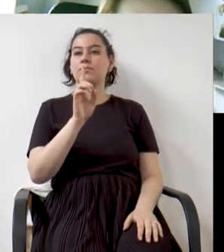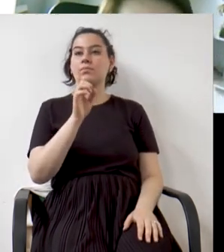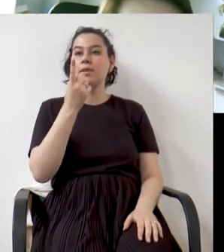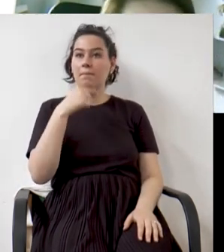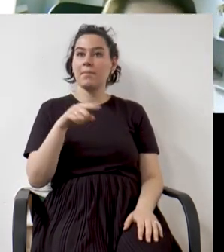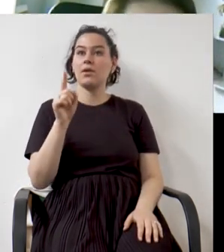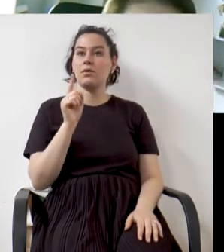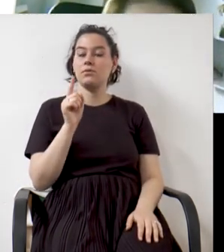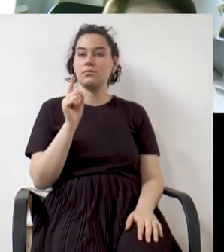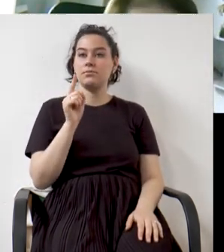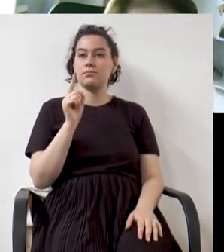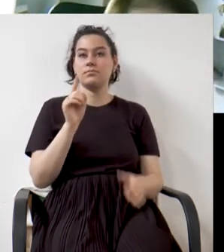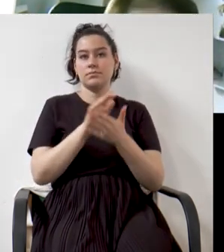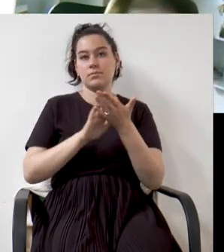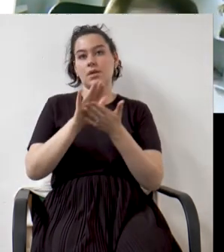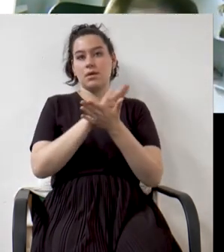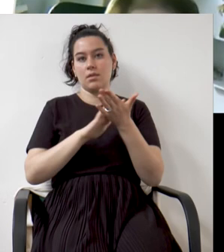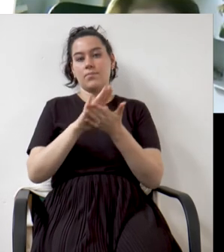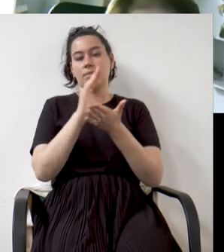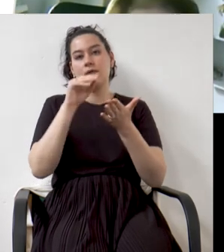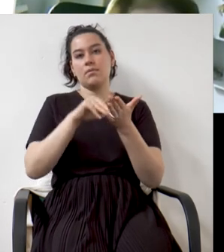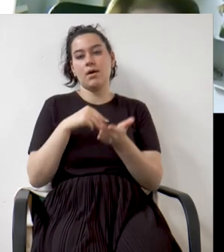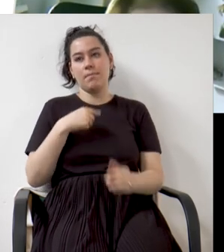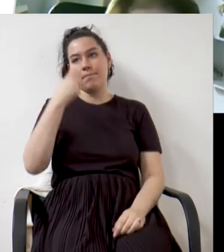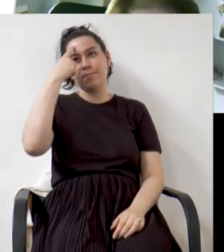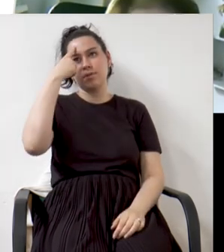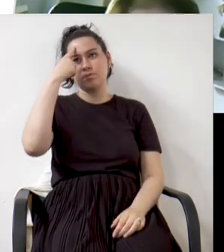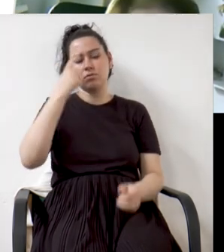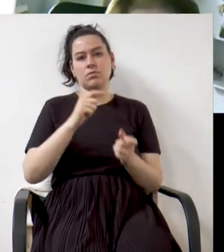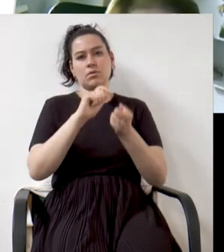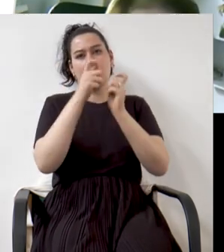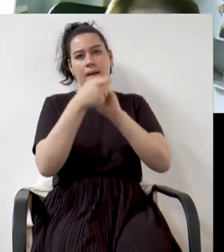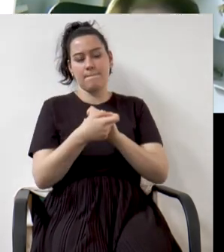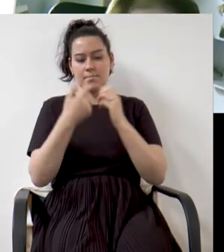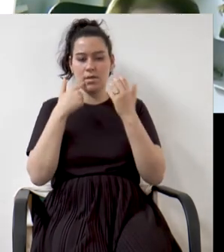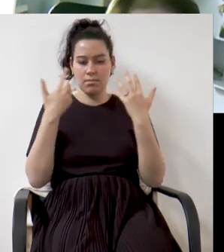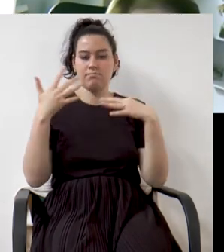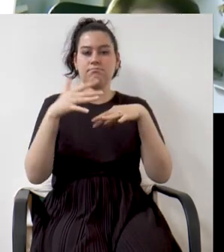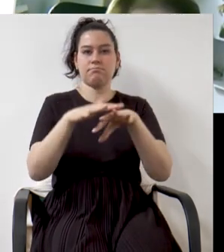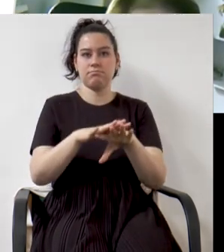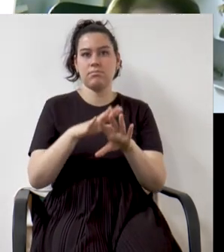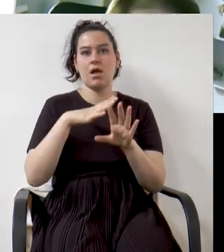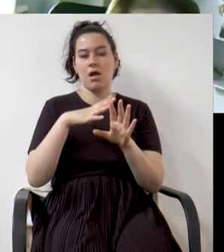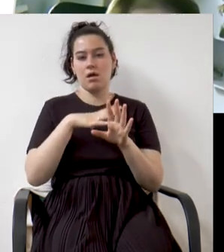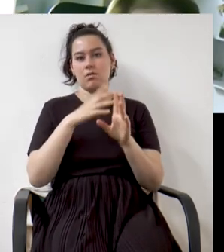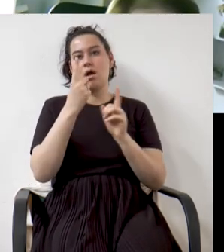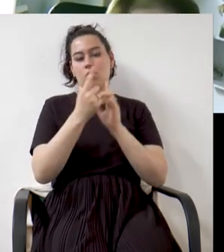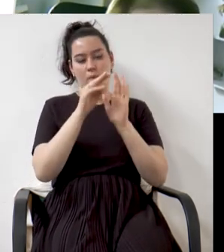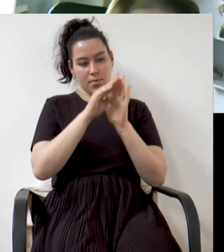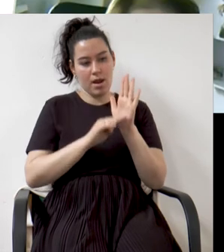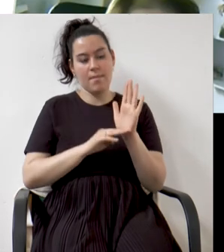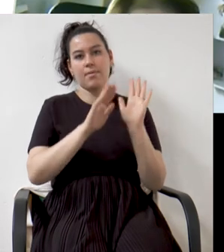Pero, nada, además de eso, se pensó desde un principio la transversalidad y se tienen unidades curriculares en conjunto con el